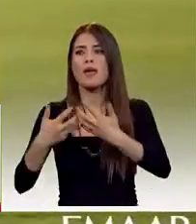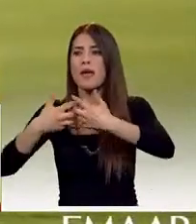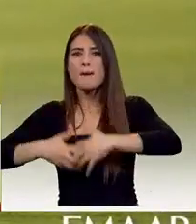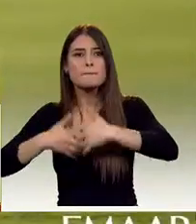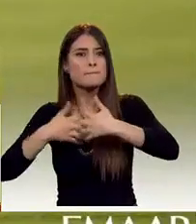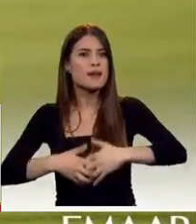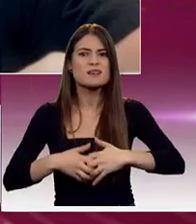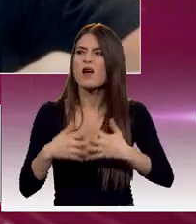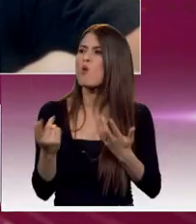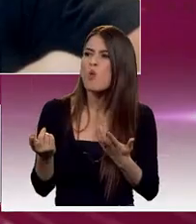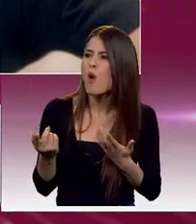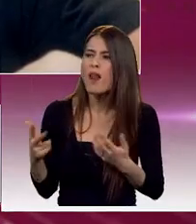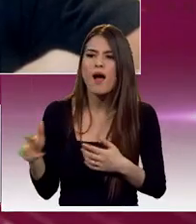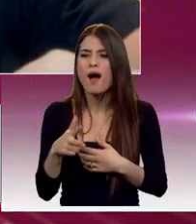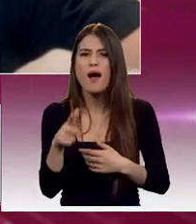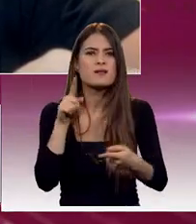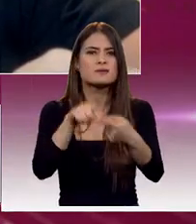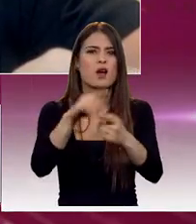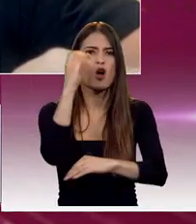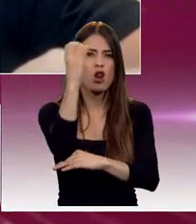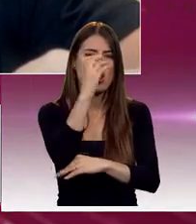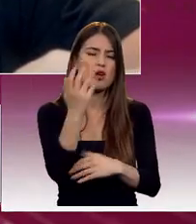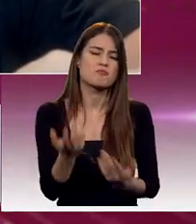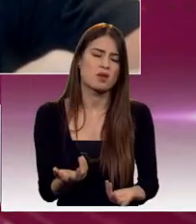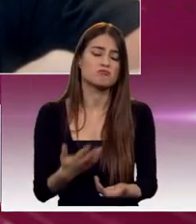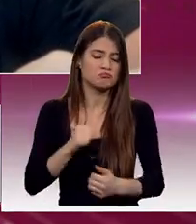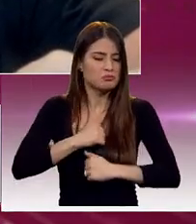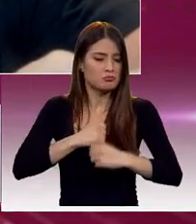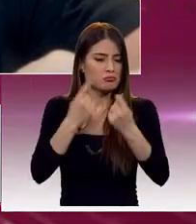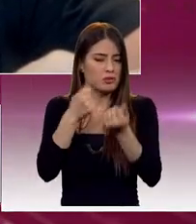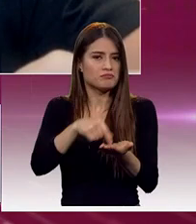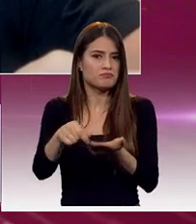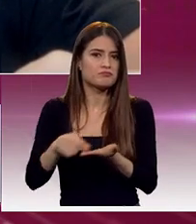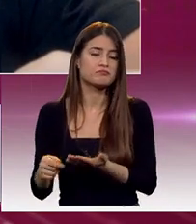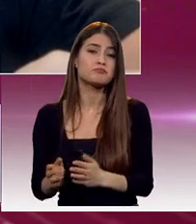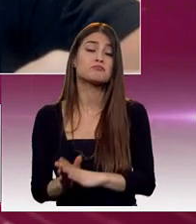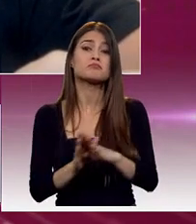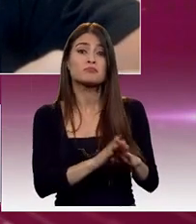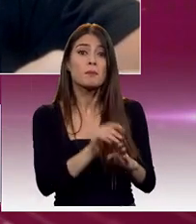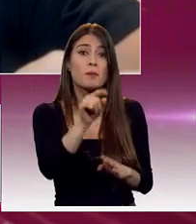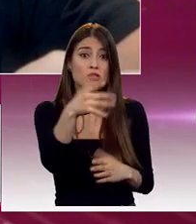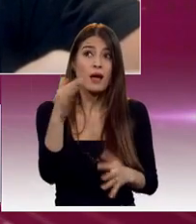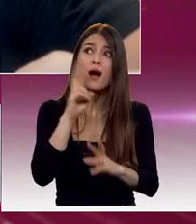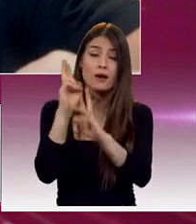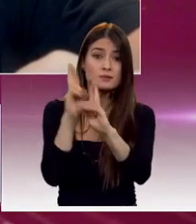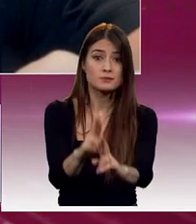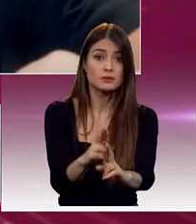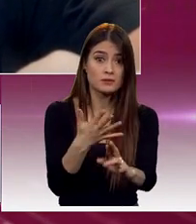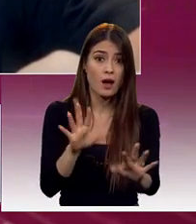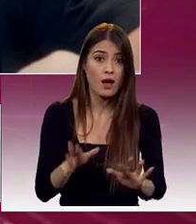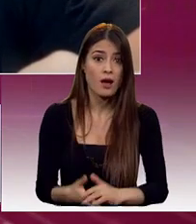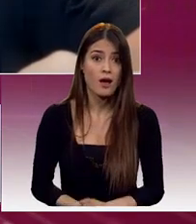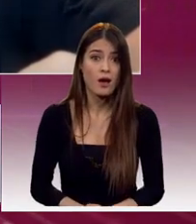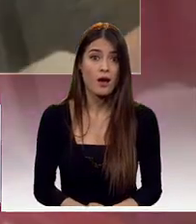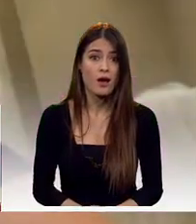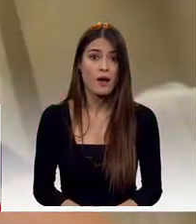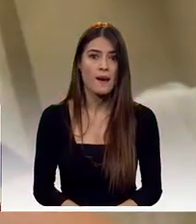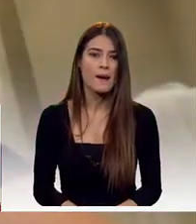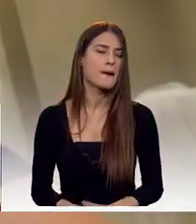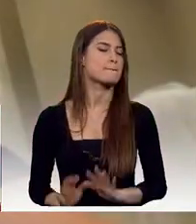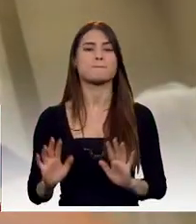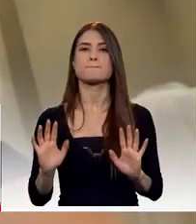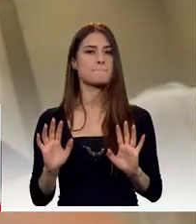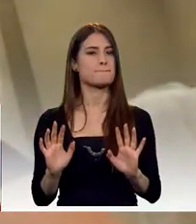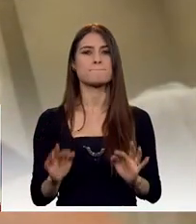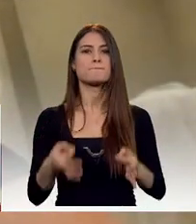que nos lleven hasta colombia ha recibido alguna confirmación alguna respuesta de manera oficial oficialmente no